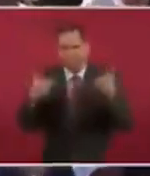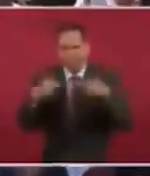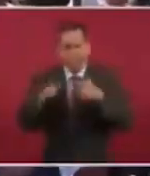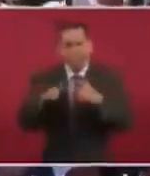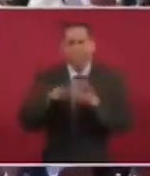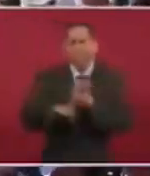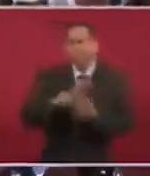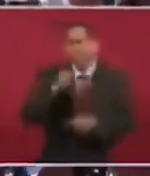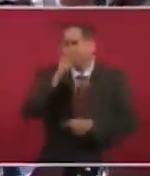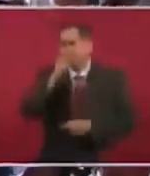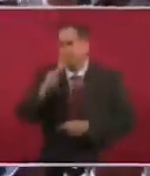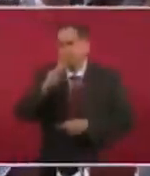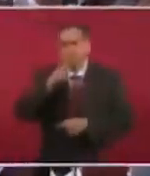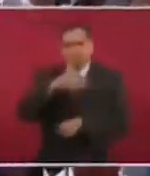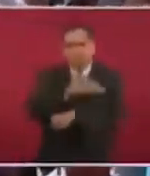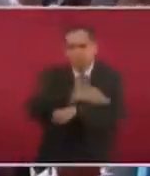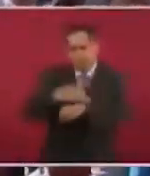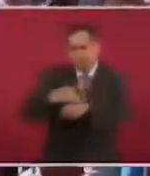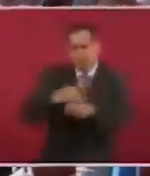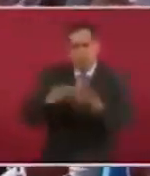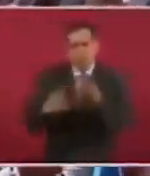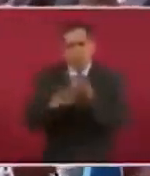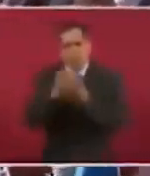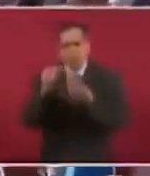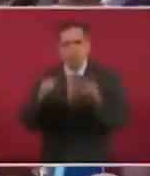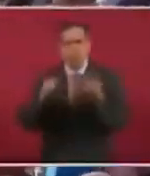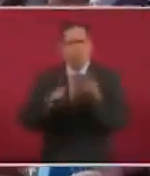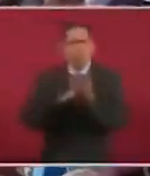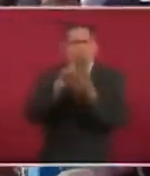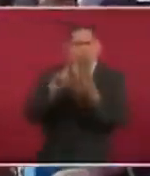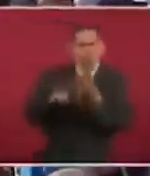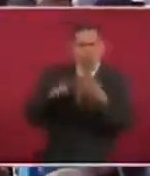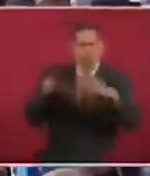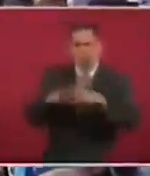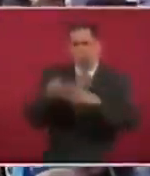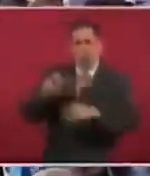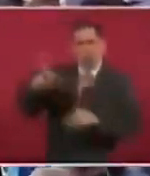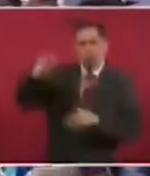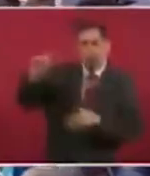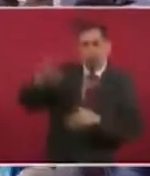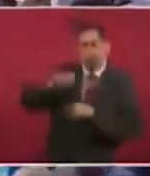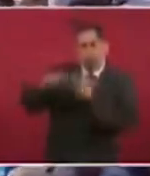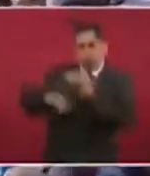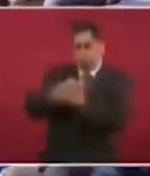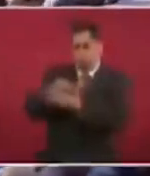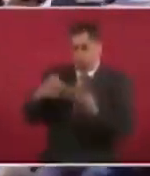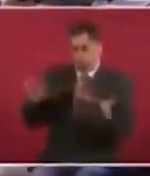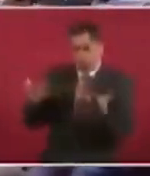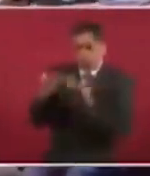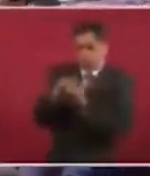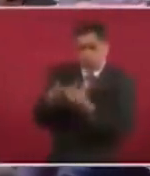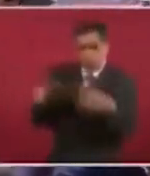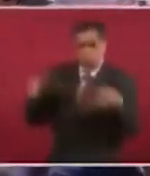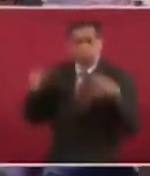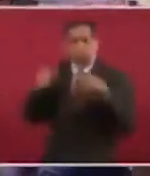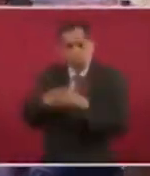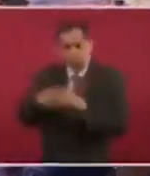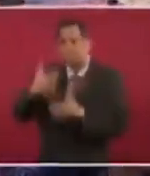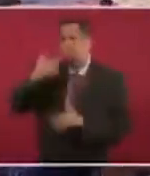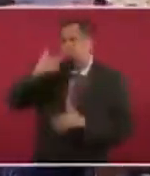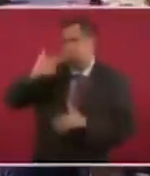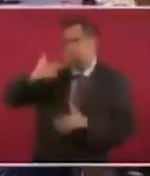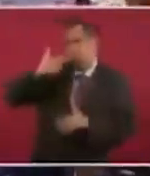madres, padres de familia, maestros, maestros y autoridades, vamos a